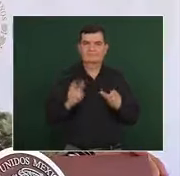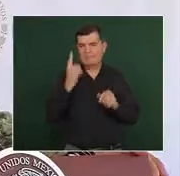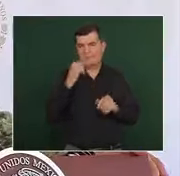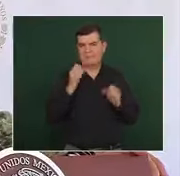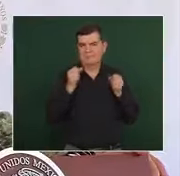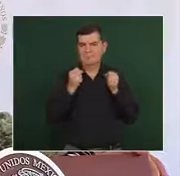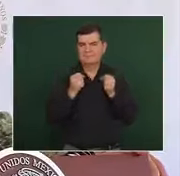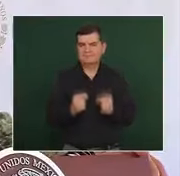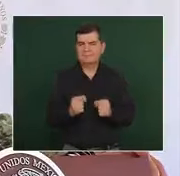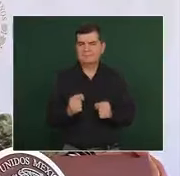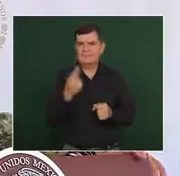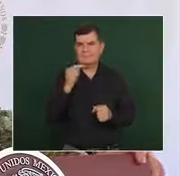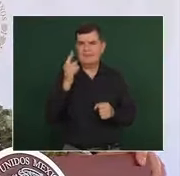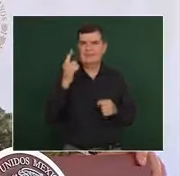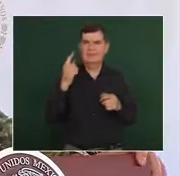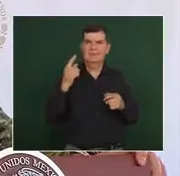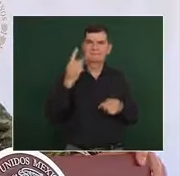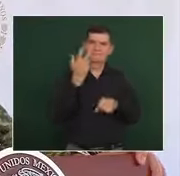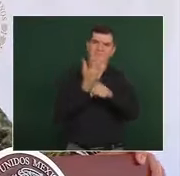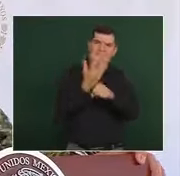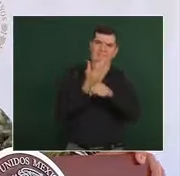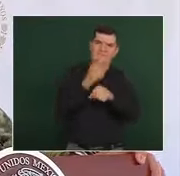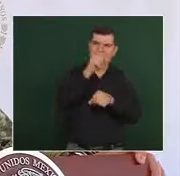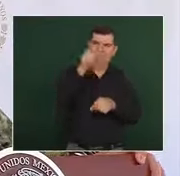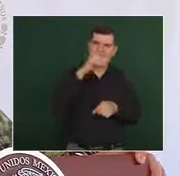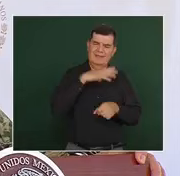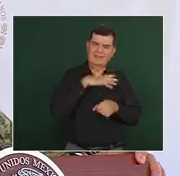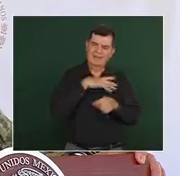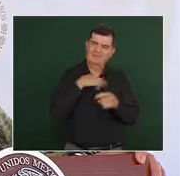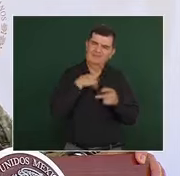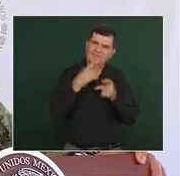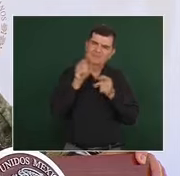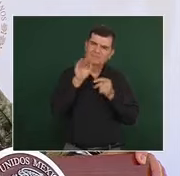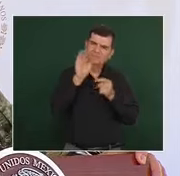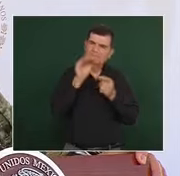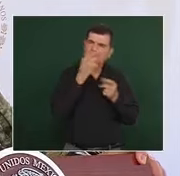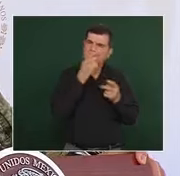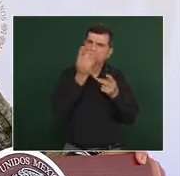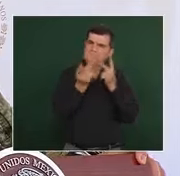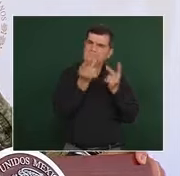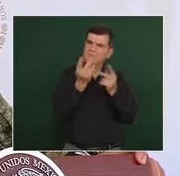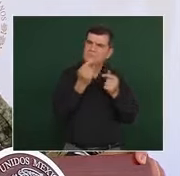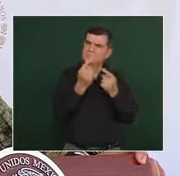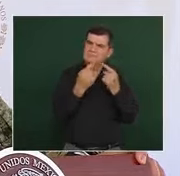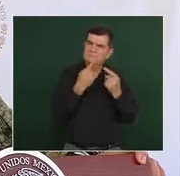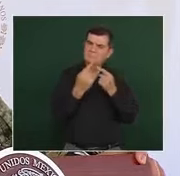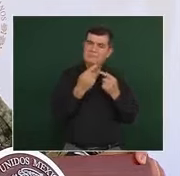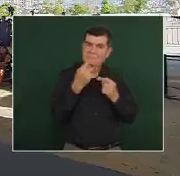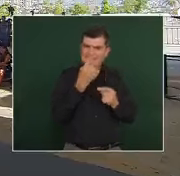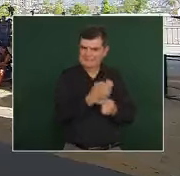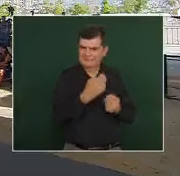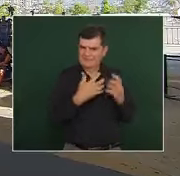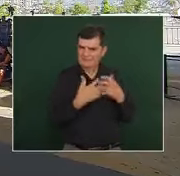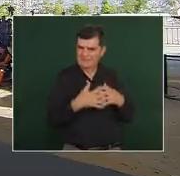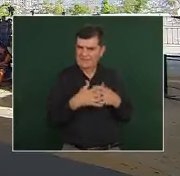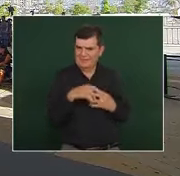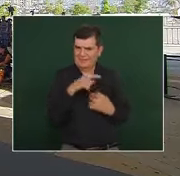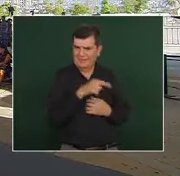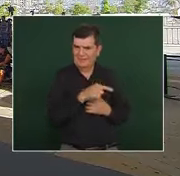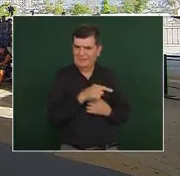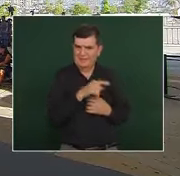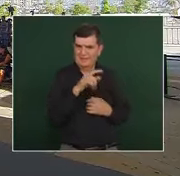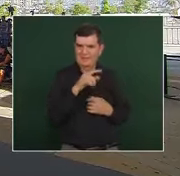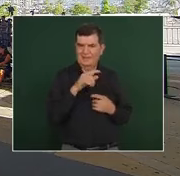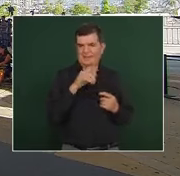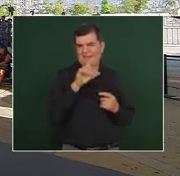a los funcionarios de Estados Unidos, también nos dijeron que esta fábrica, Lake